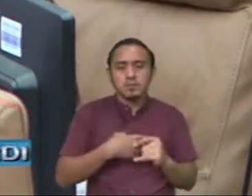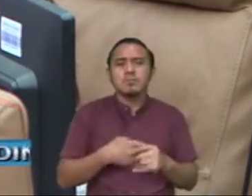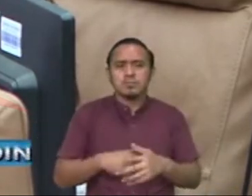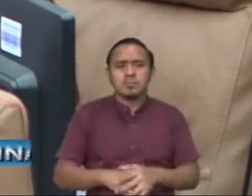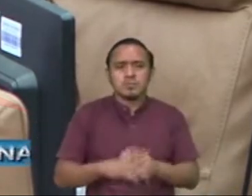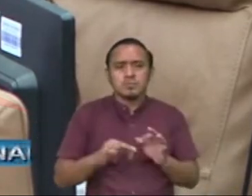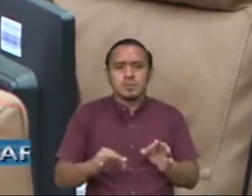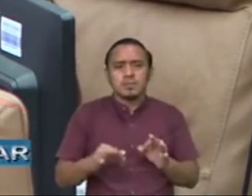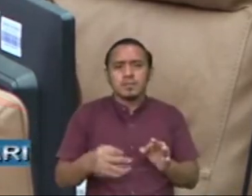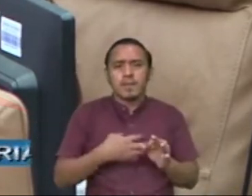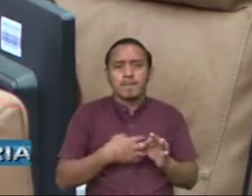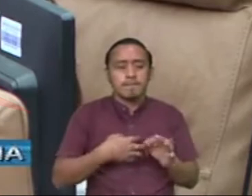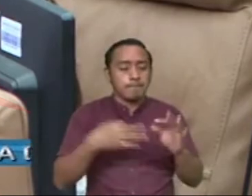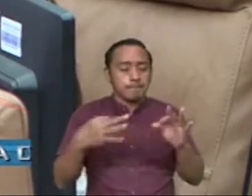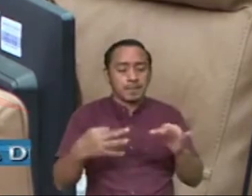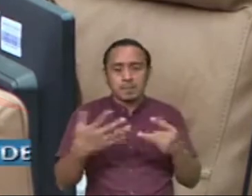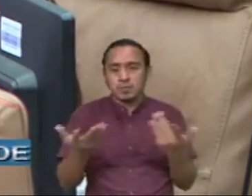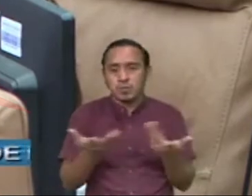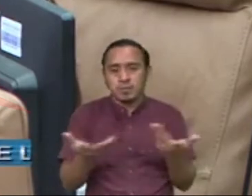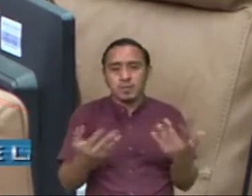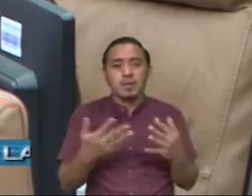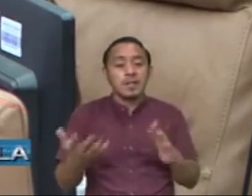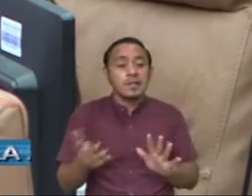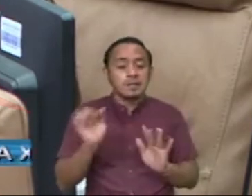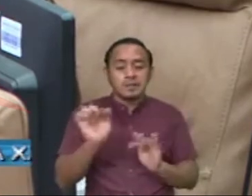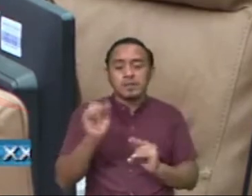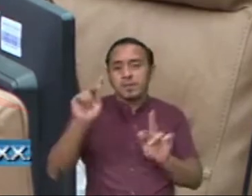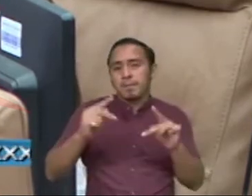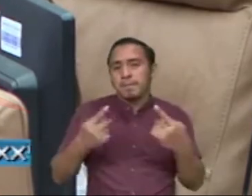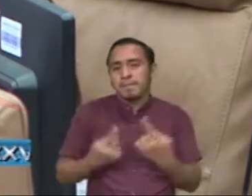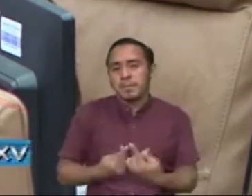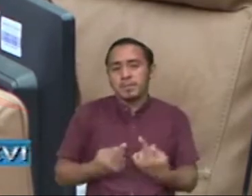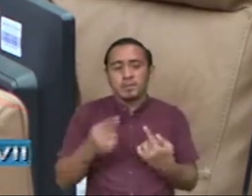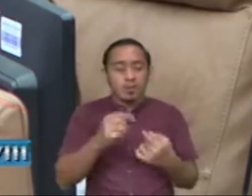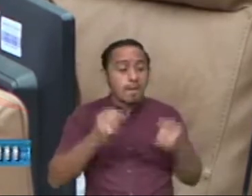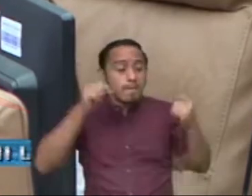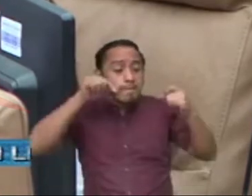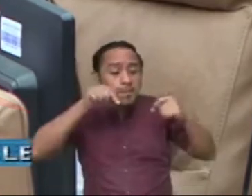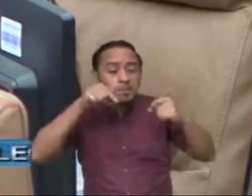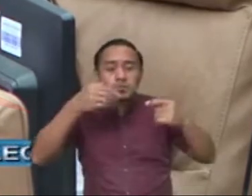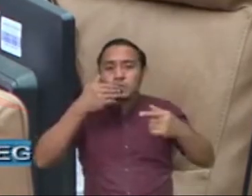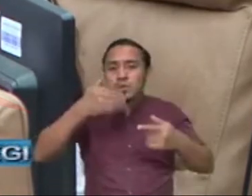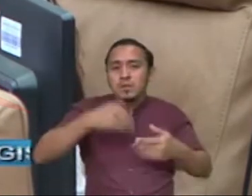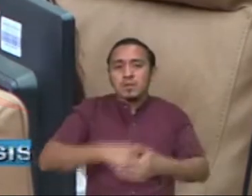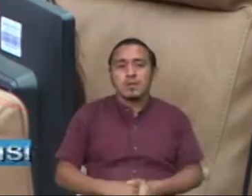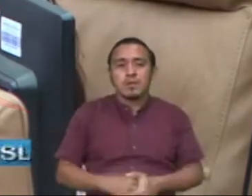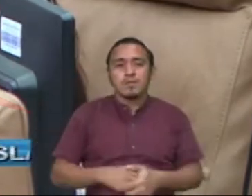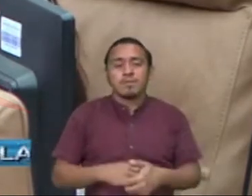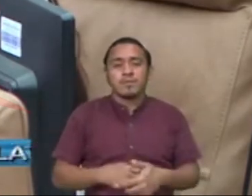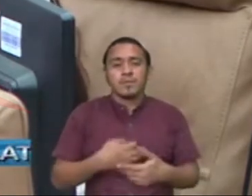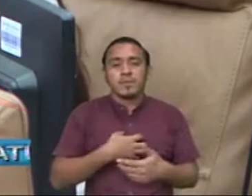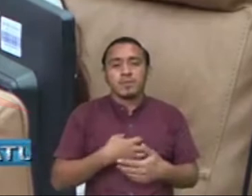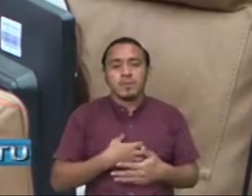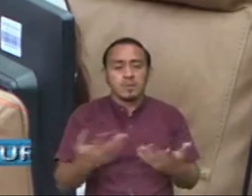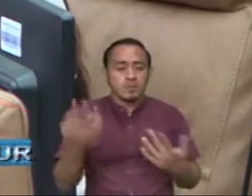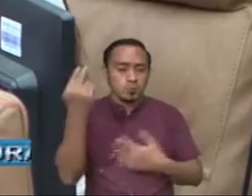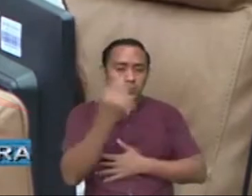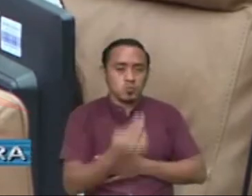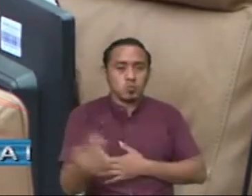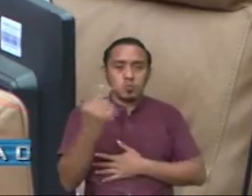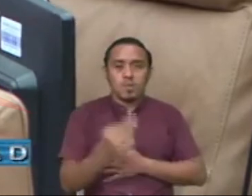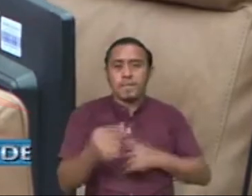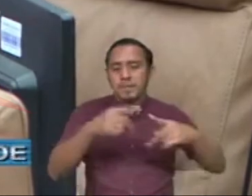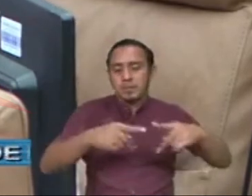y visión que se tiene formulada como institución del sector público, impactando con ella positivamente en los usuarios